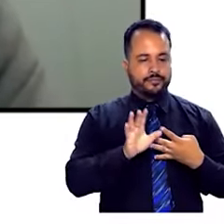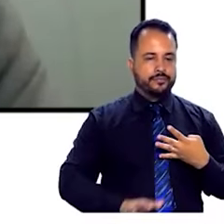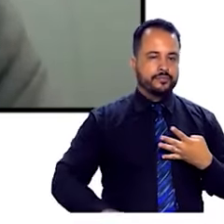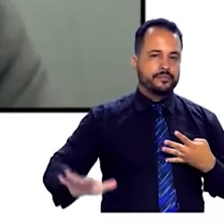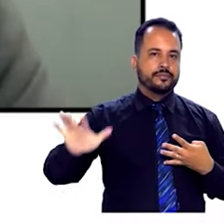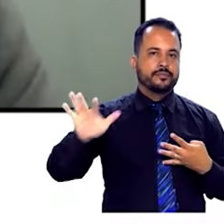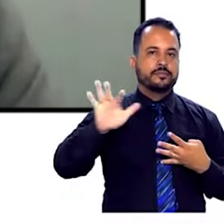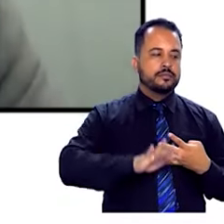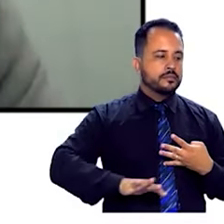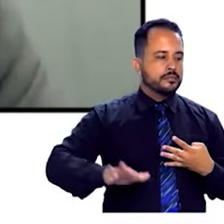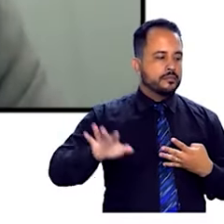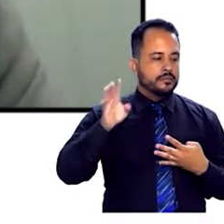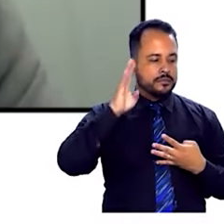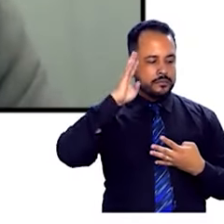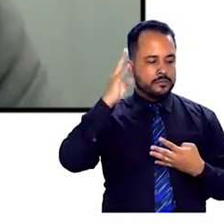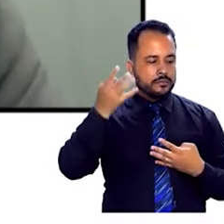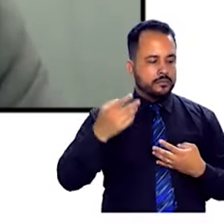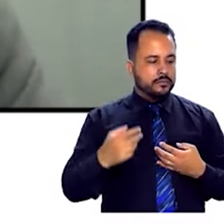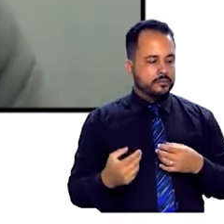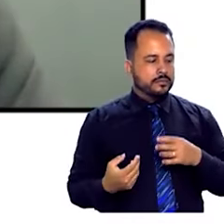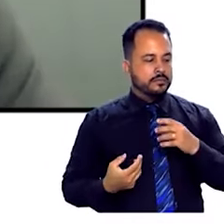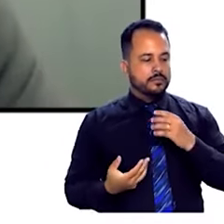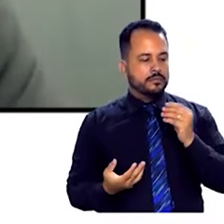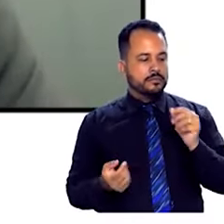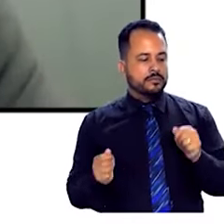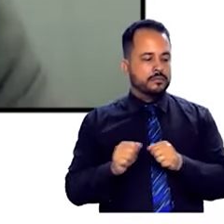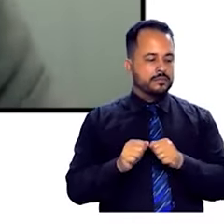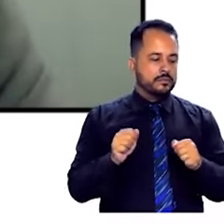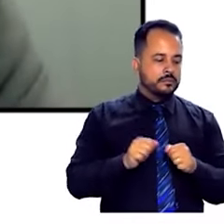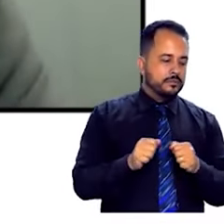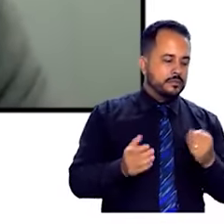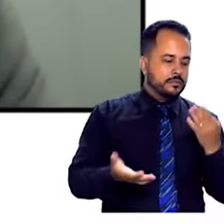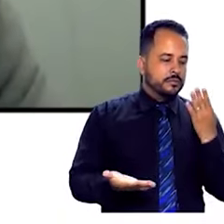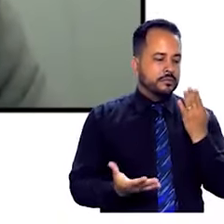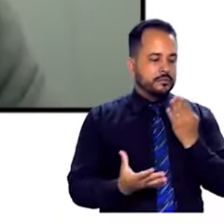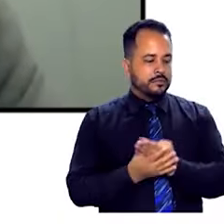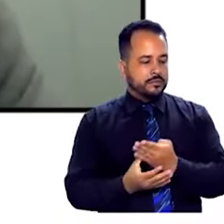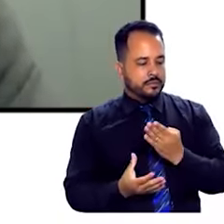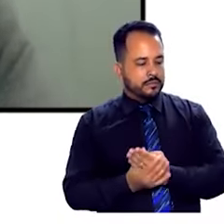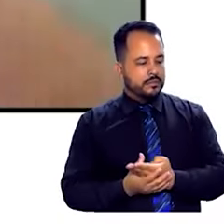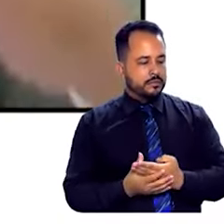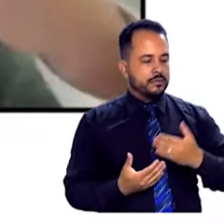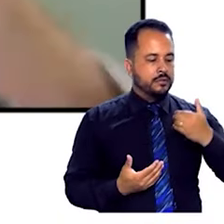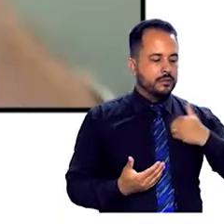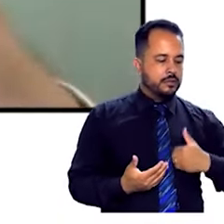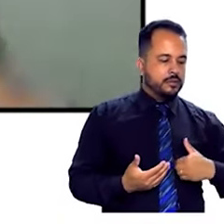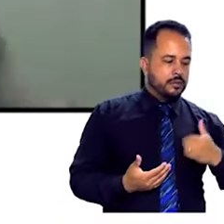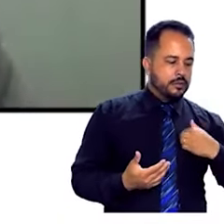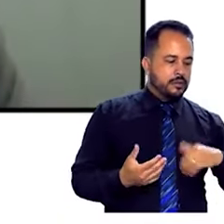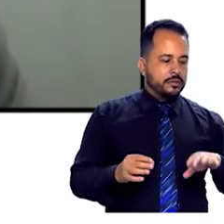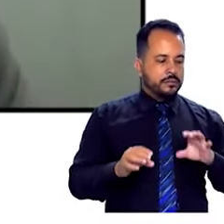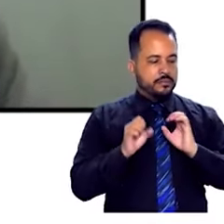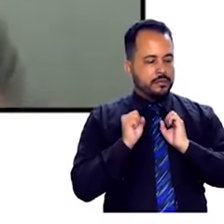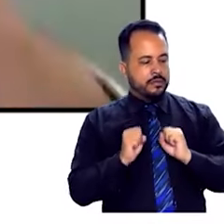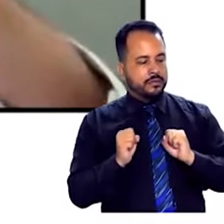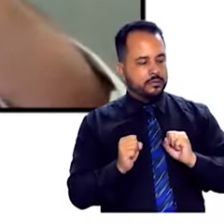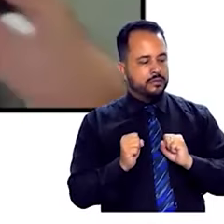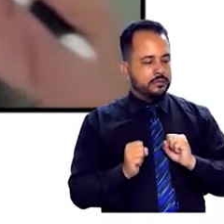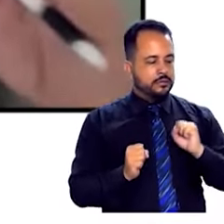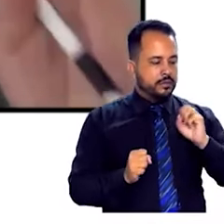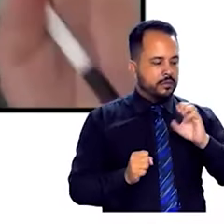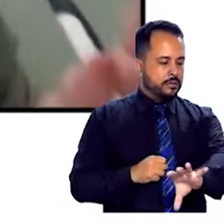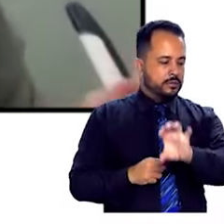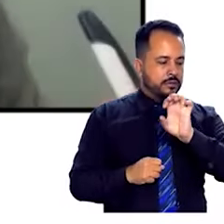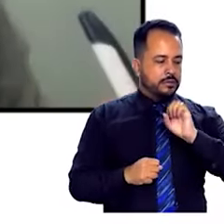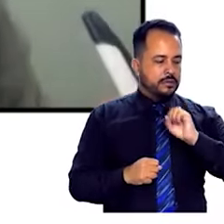di puedo rechazar o no recursos que cuestiones intrascendentes Entonces qué Hago segundo estudio